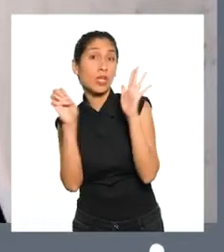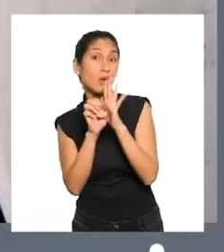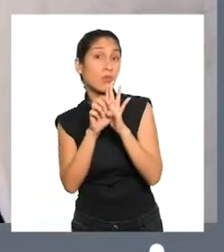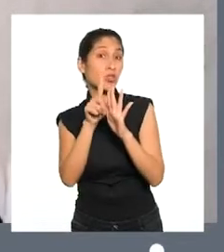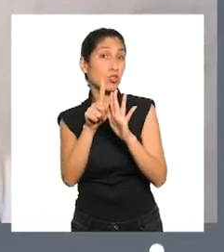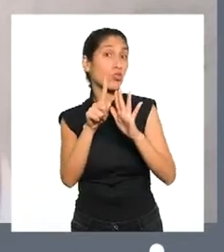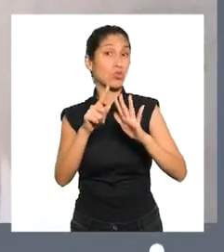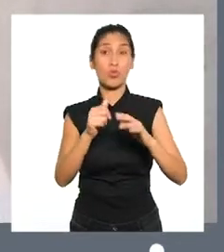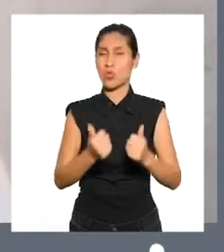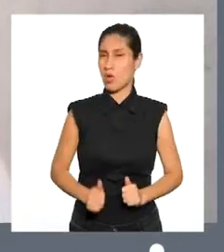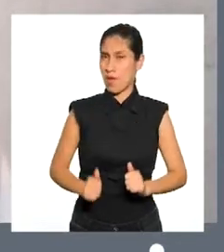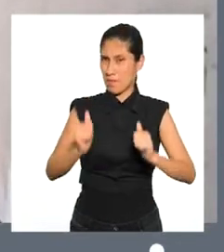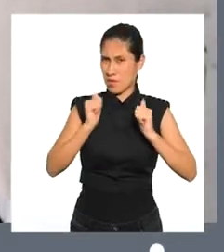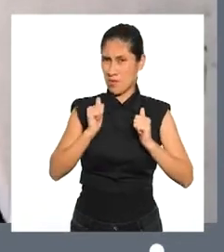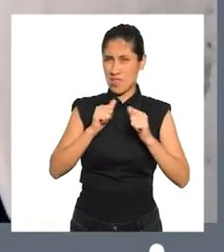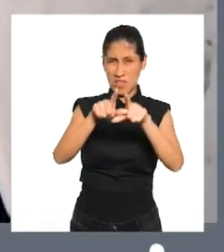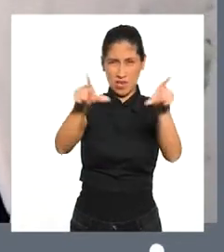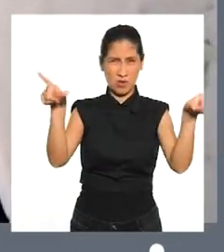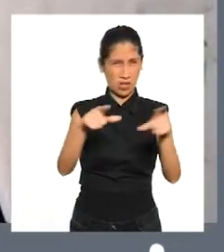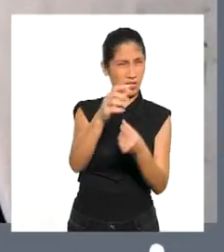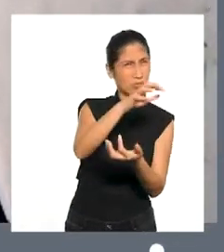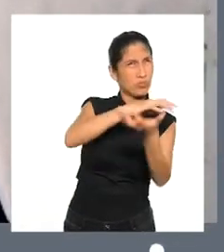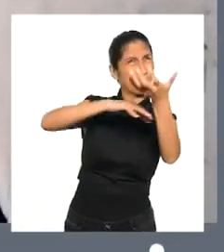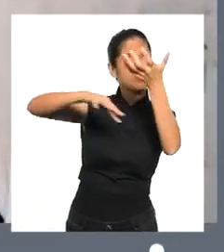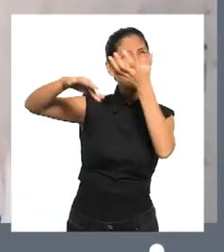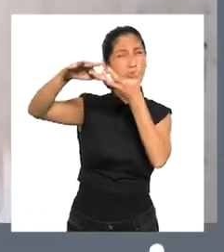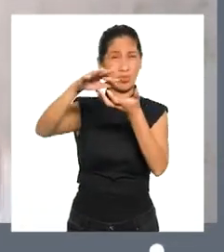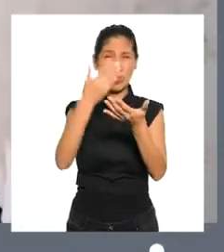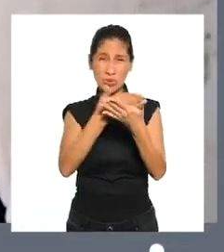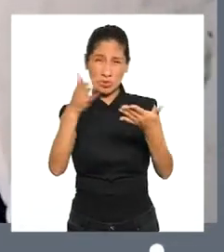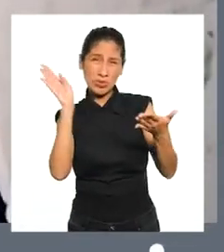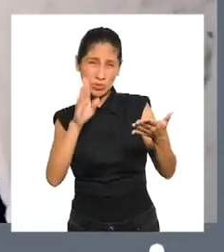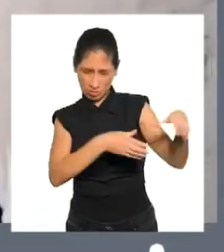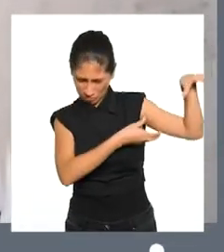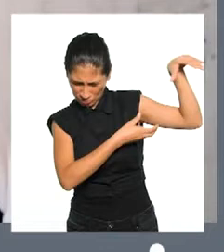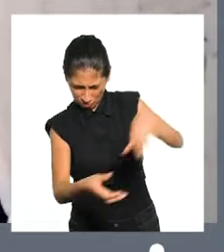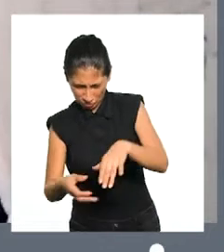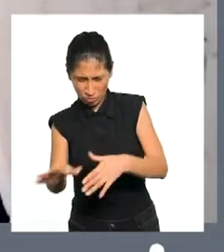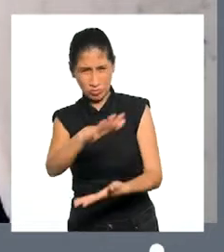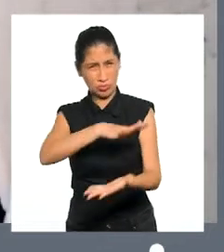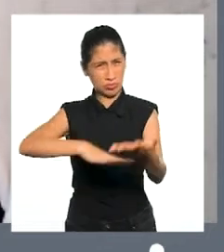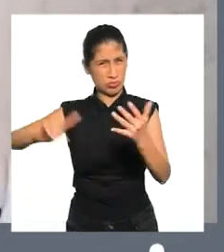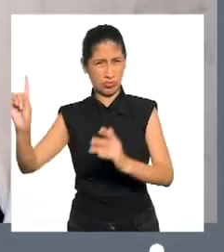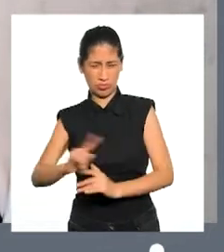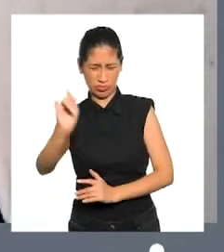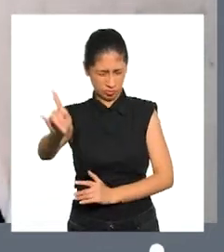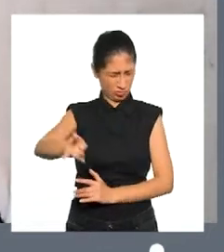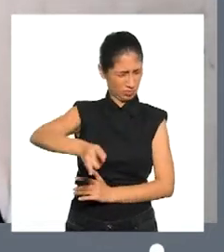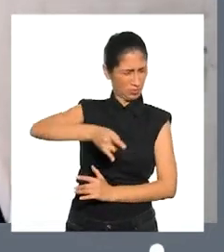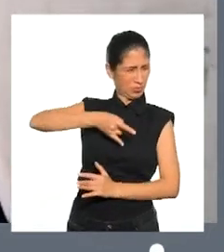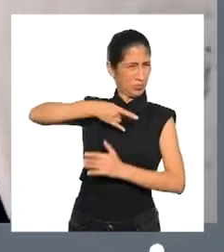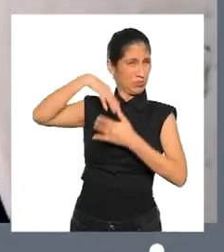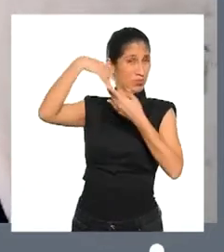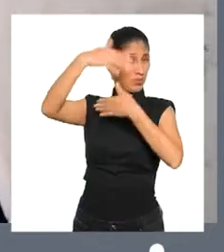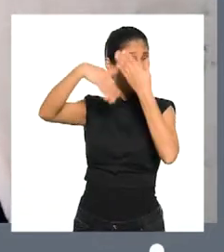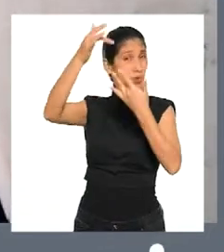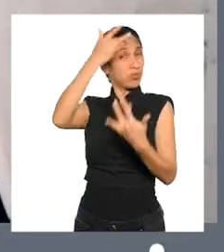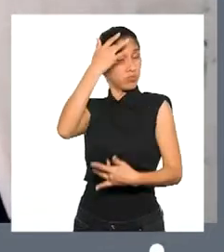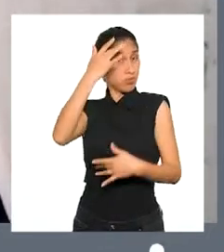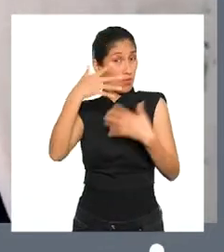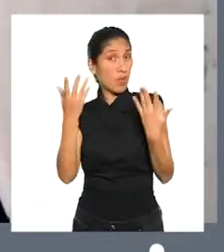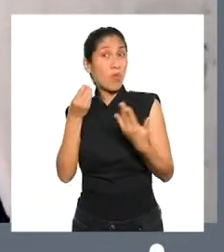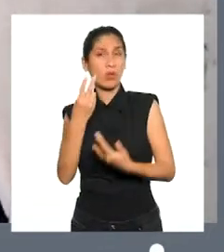en entornos contaminados, de desecho de basuras, puede producir diferentes enfermedades, ya sea por